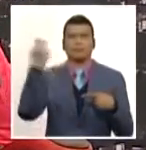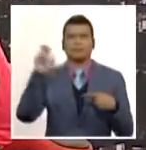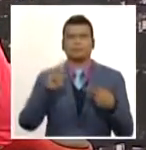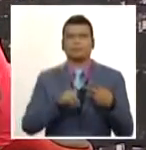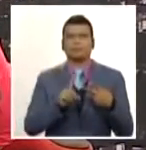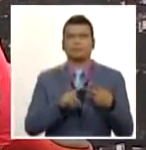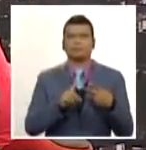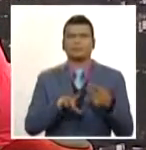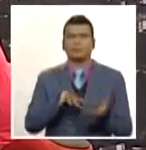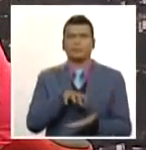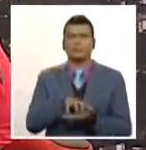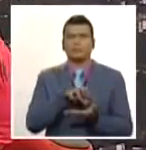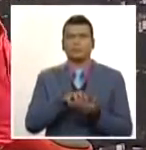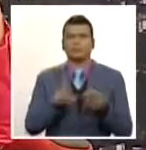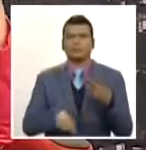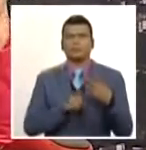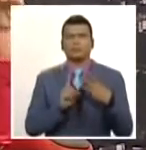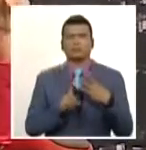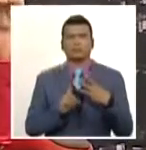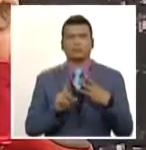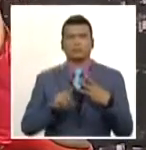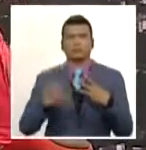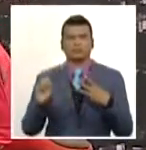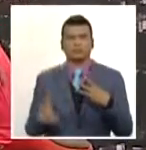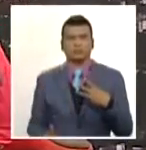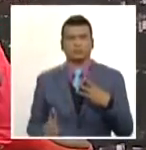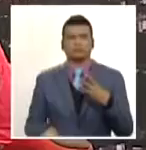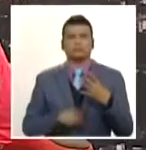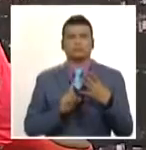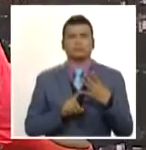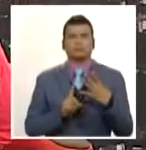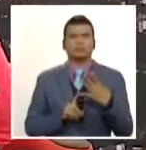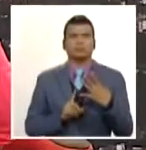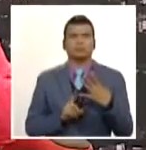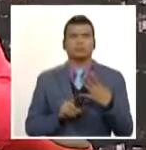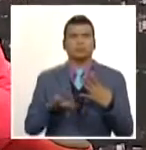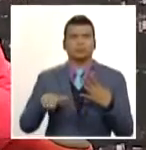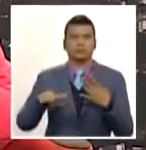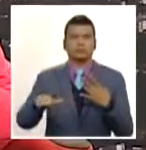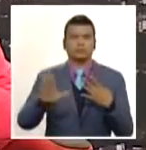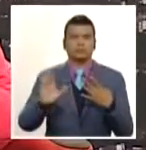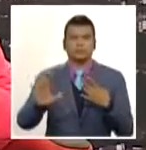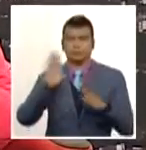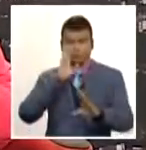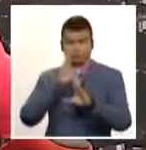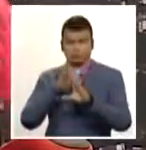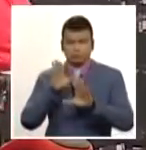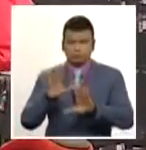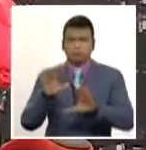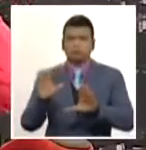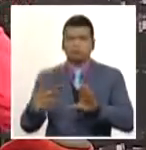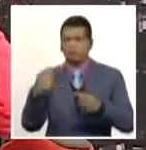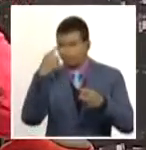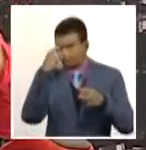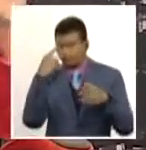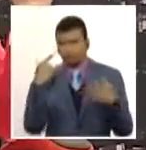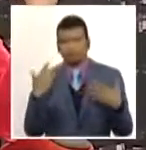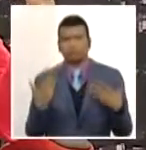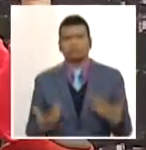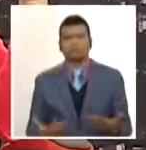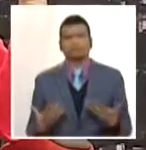con el Centro, trabajamos con el Sur y trabajamos con Buenaventura específicamente, mirando cuál era